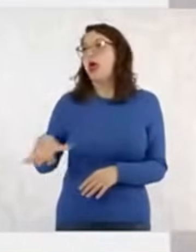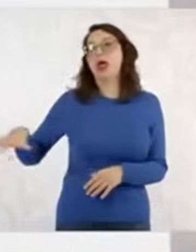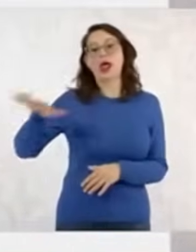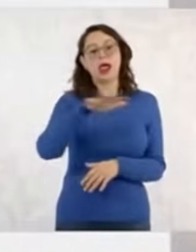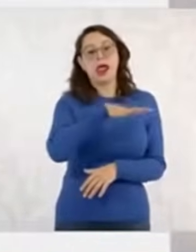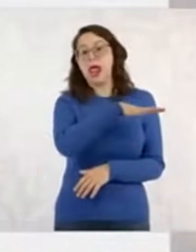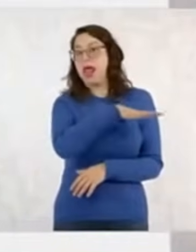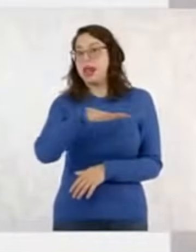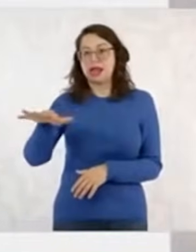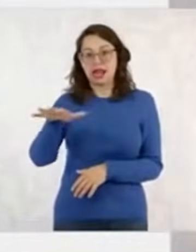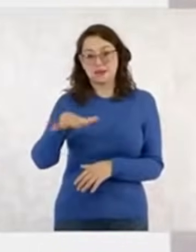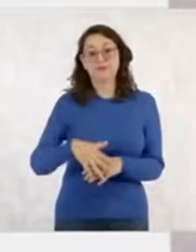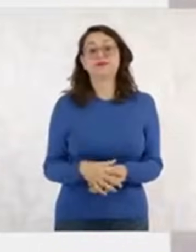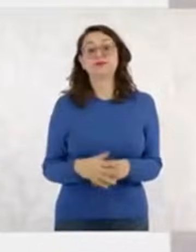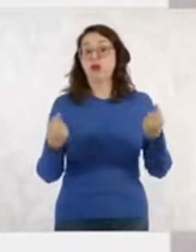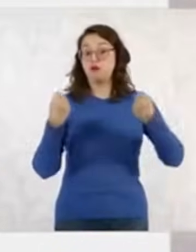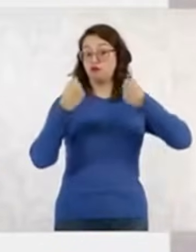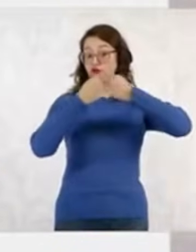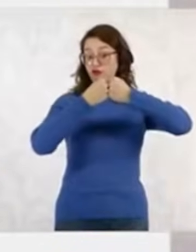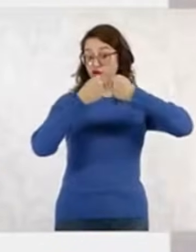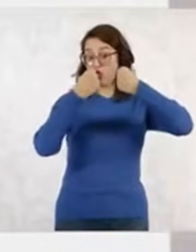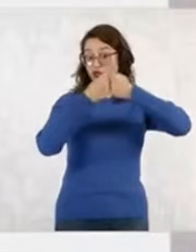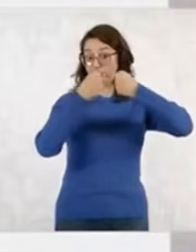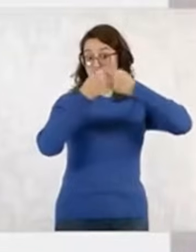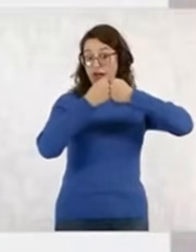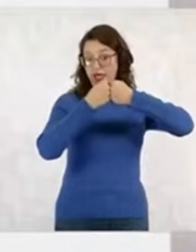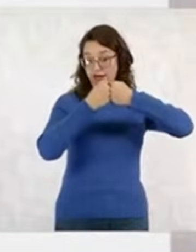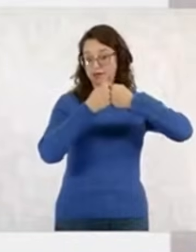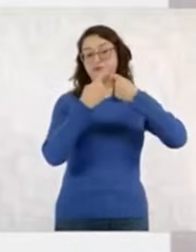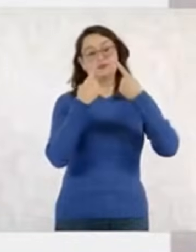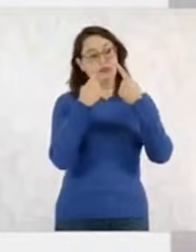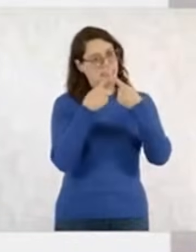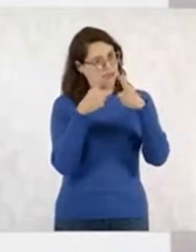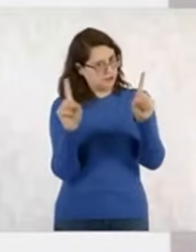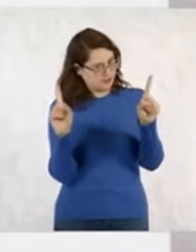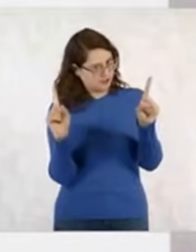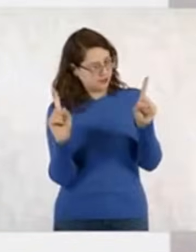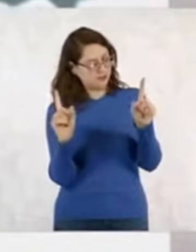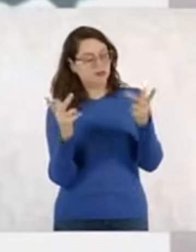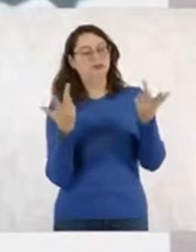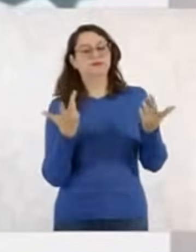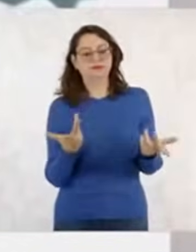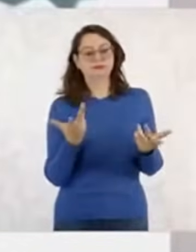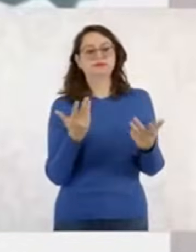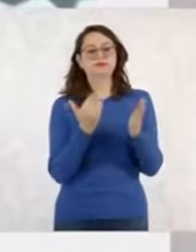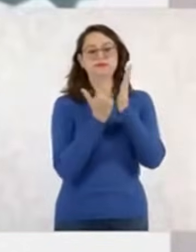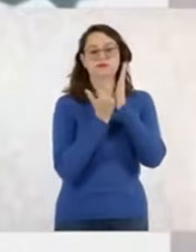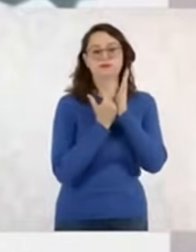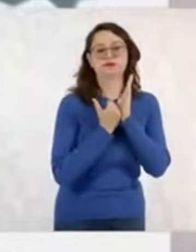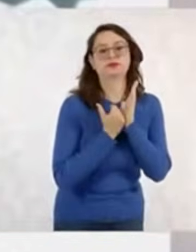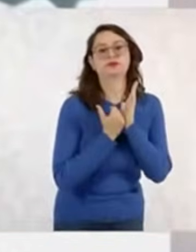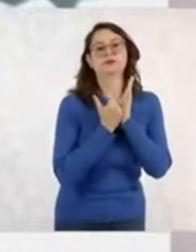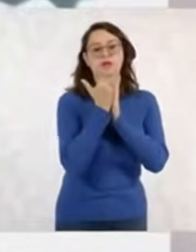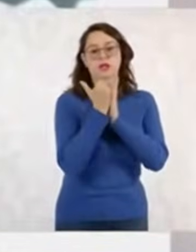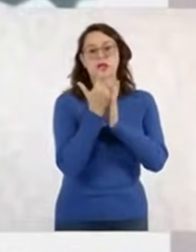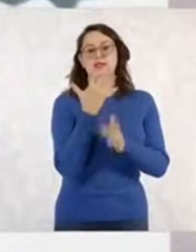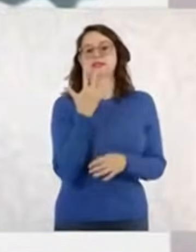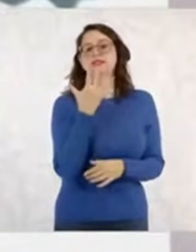Y respecto a la zona de la libre frontera norte, en esta ocasión el incremento es